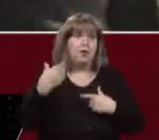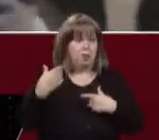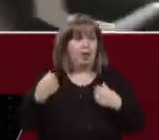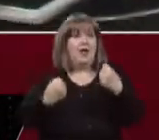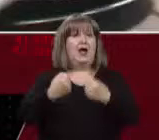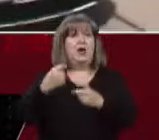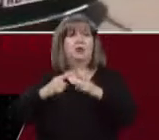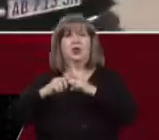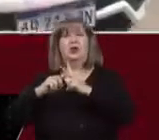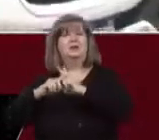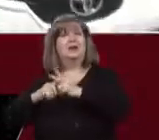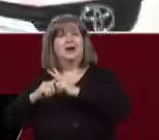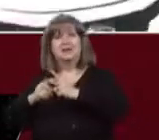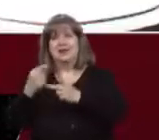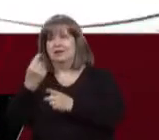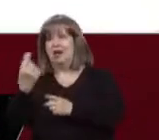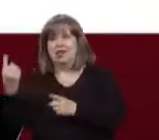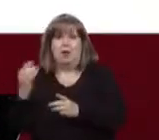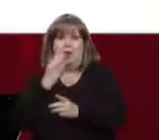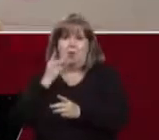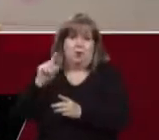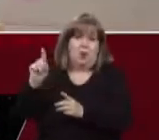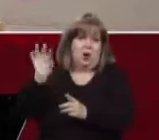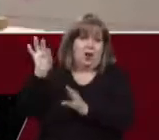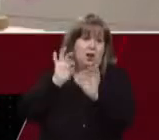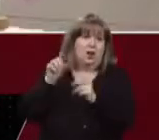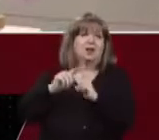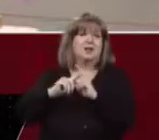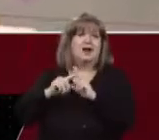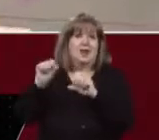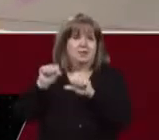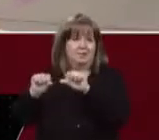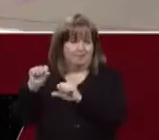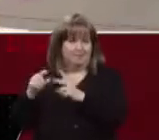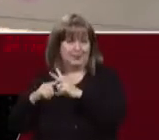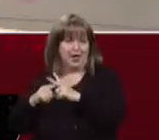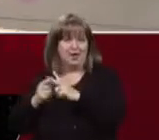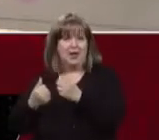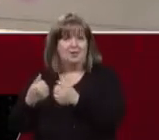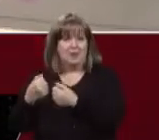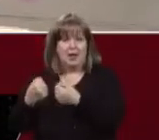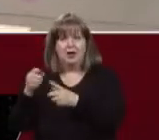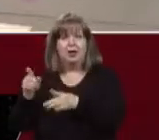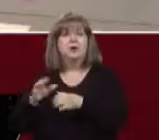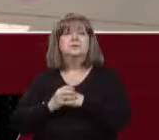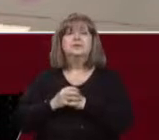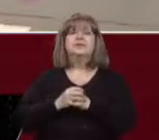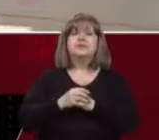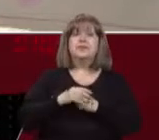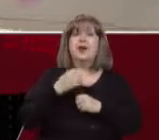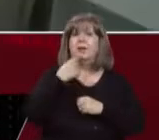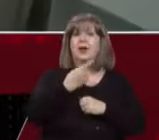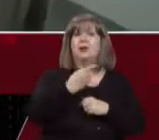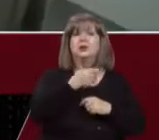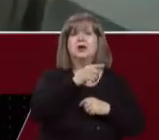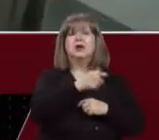podrían estar asistiendo a los distintos talleres que les corresponda sin turno alguno. Comisario, se encuentra también con gente que dice, yo no quiero hacer el RTO,